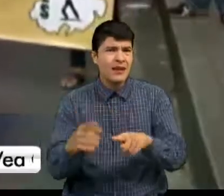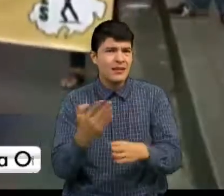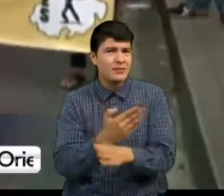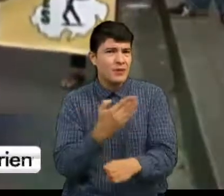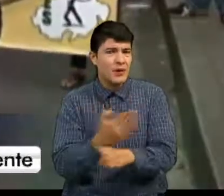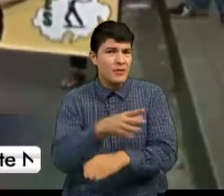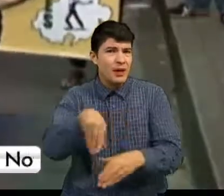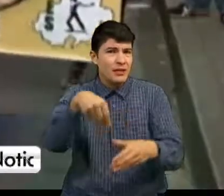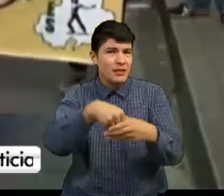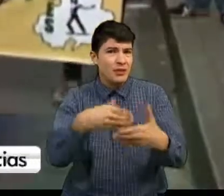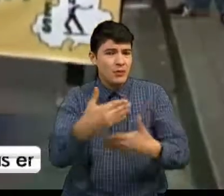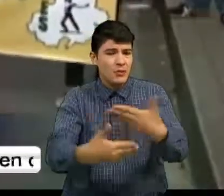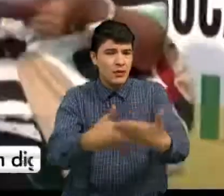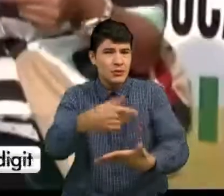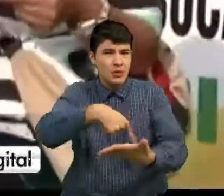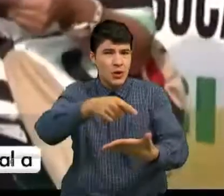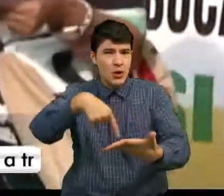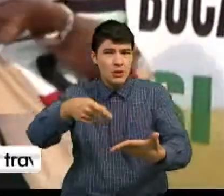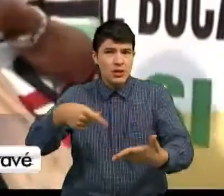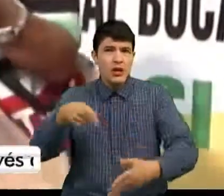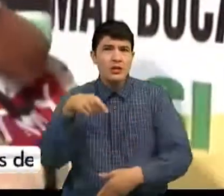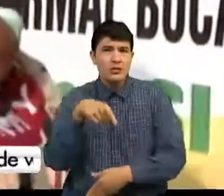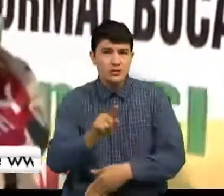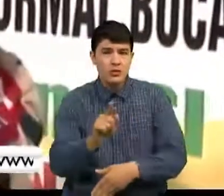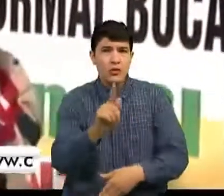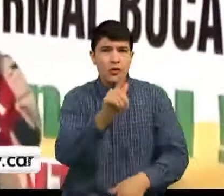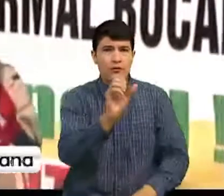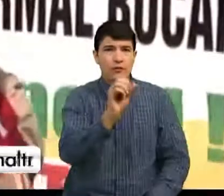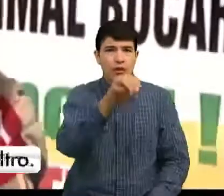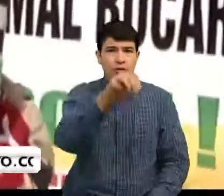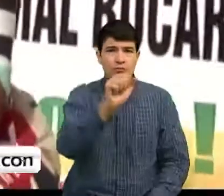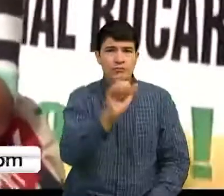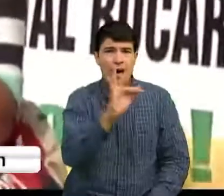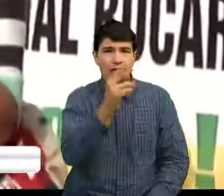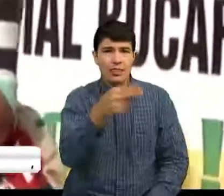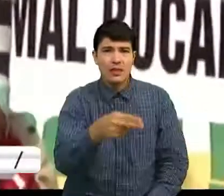irregularidades en el proceso de contratación por parte del FOMAP.